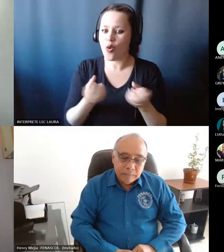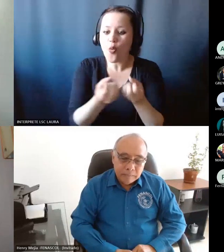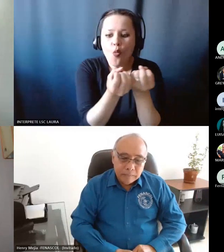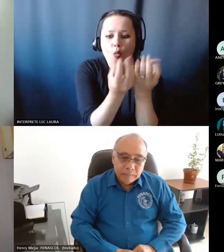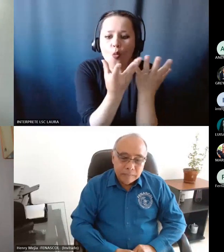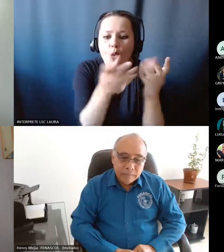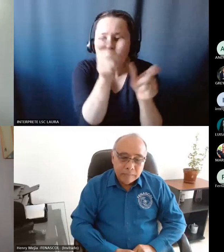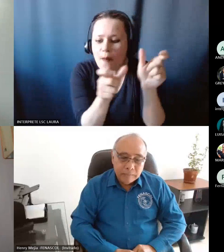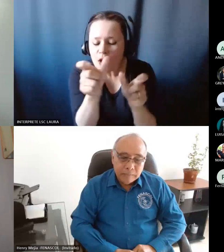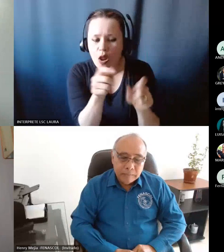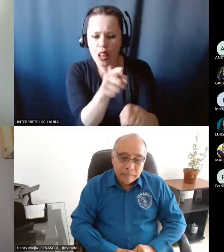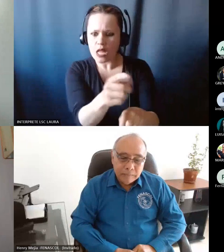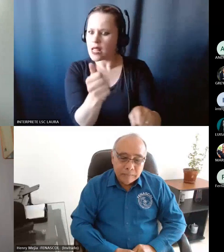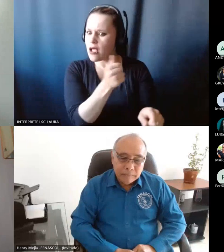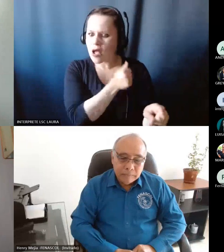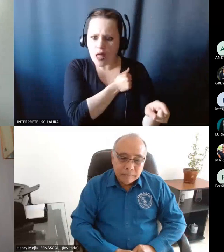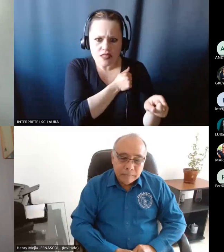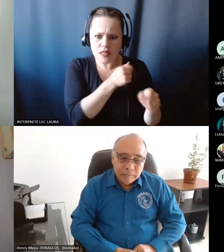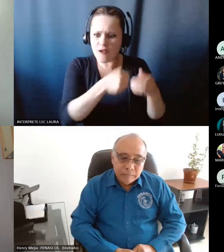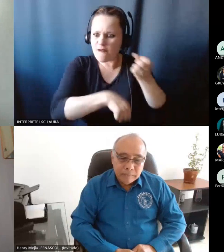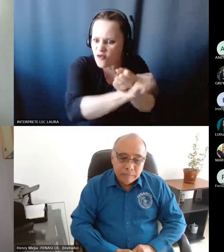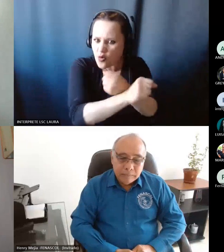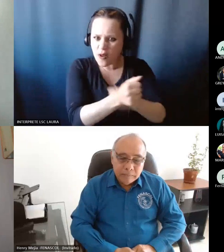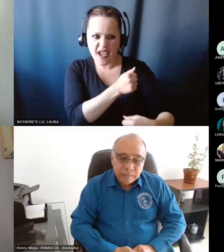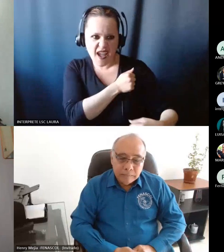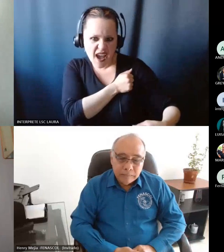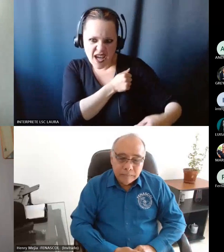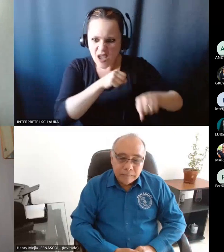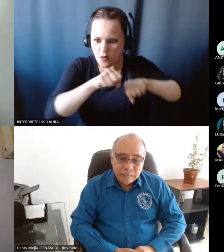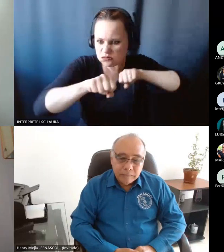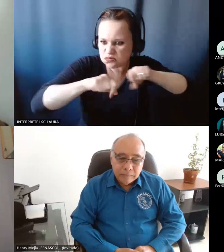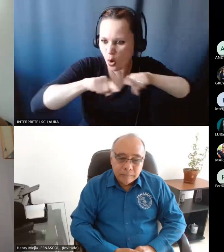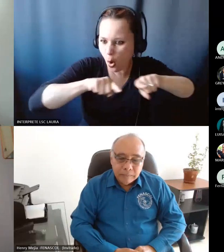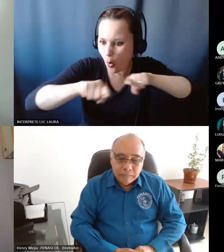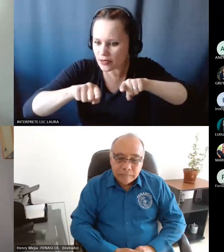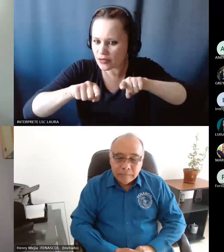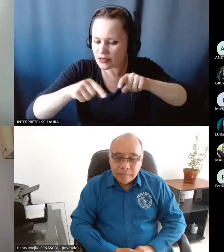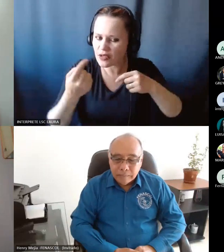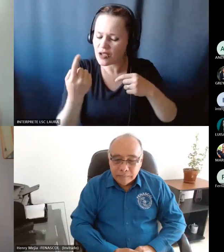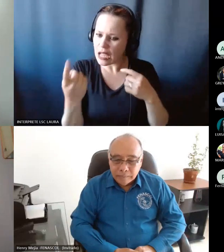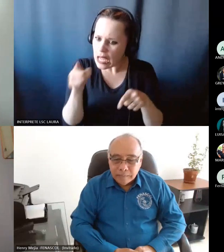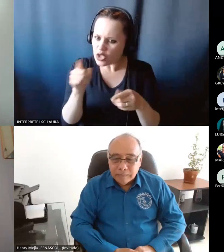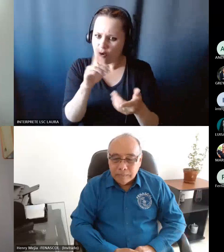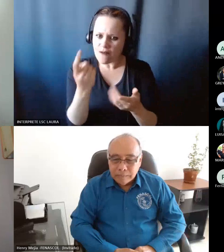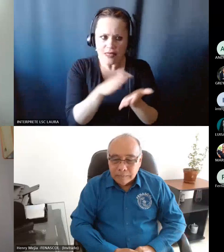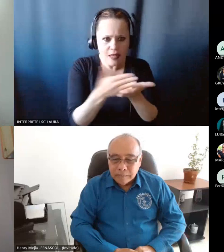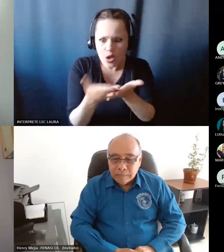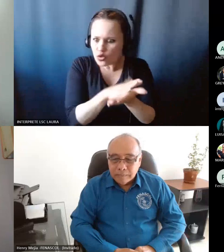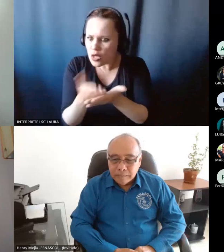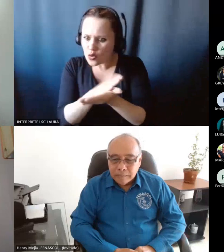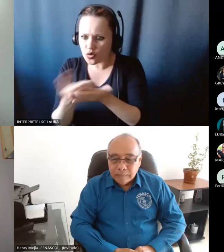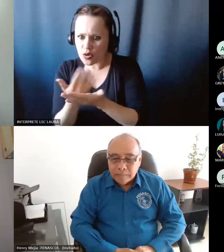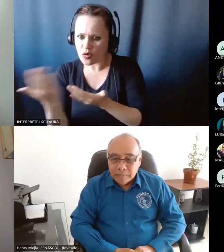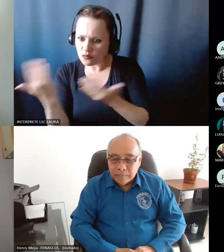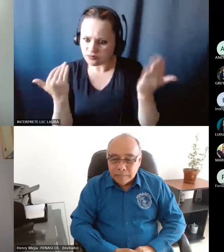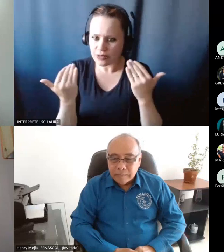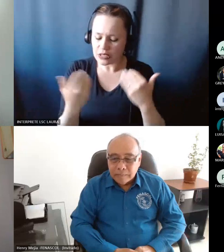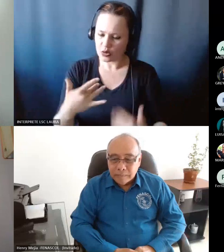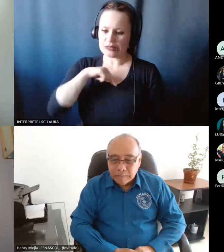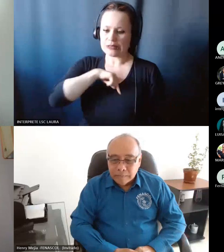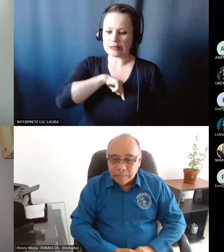fanáticas del ciclismo y no lo sabemos o al fútbol o sea finalmente como que siempre despierta algo en ti y un compromiso